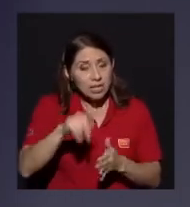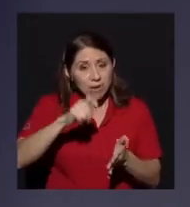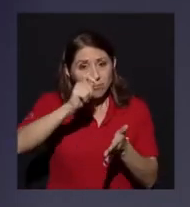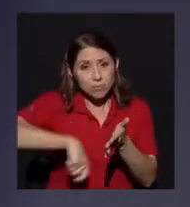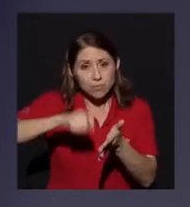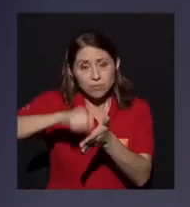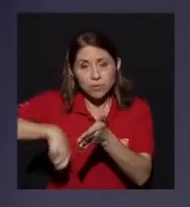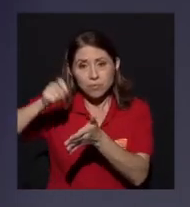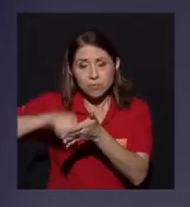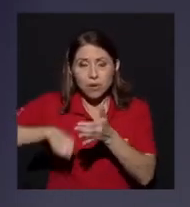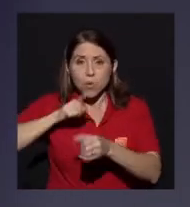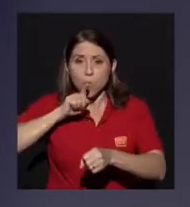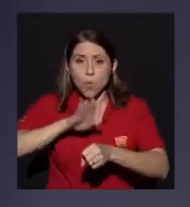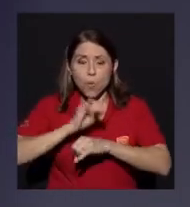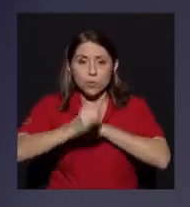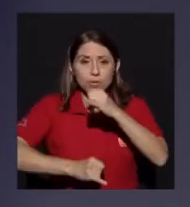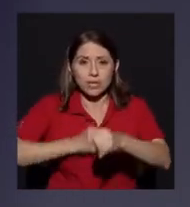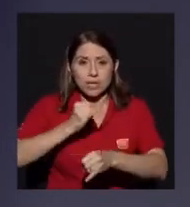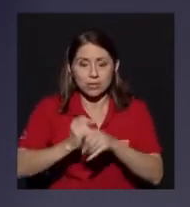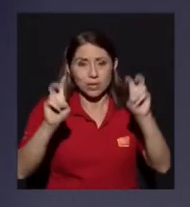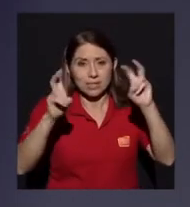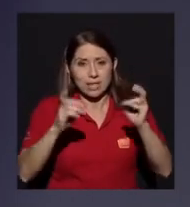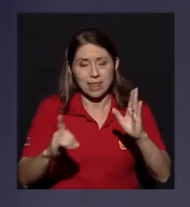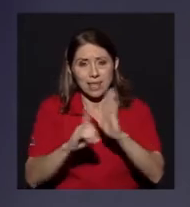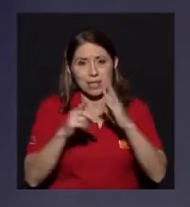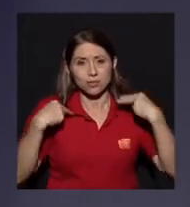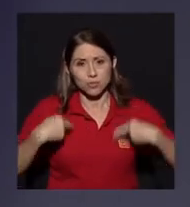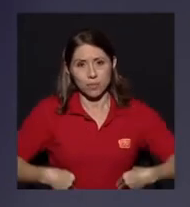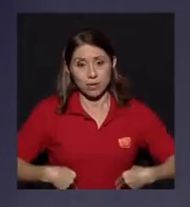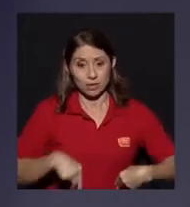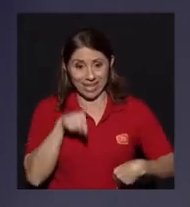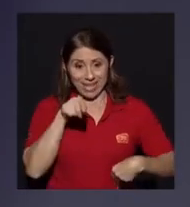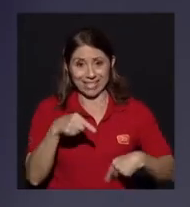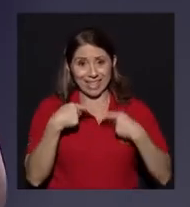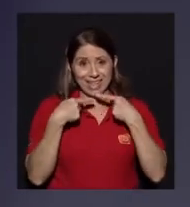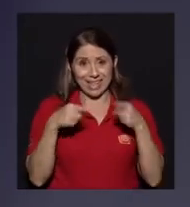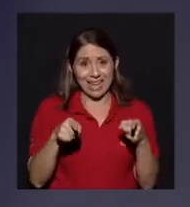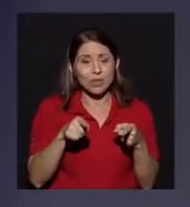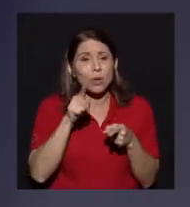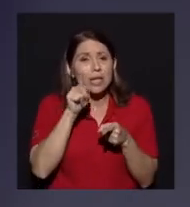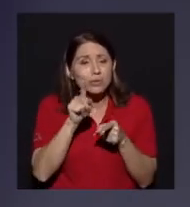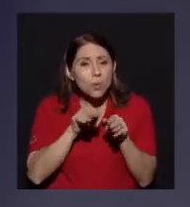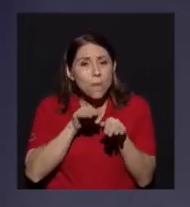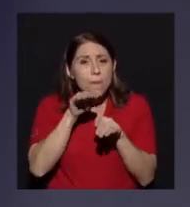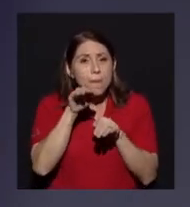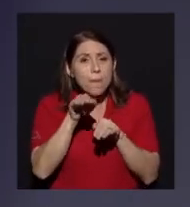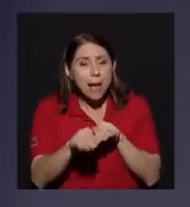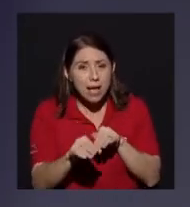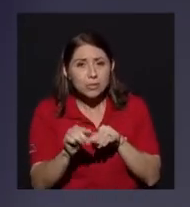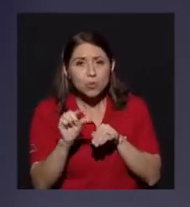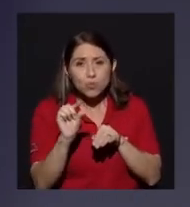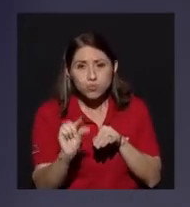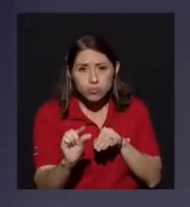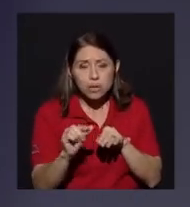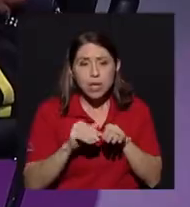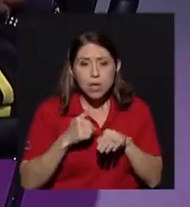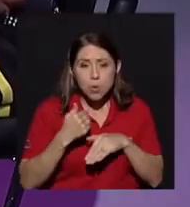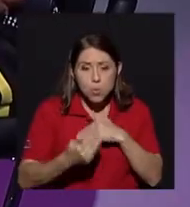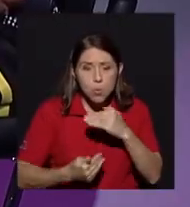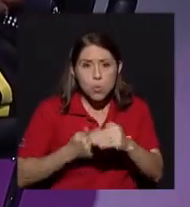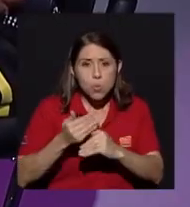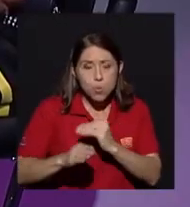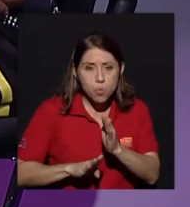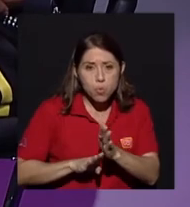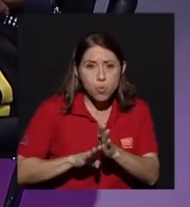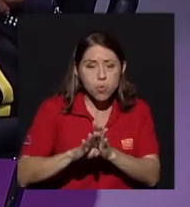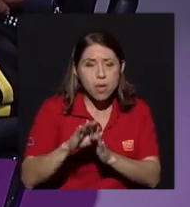internacionales en materia de derechos humanos este decreto es un pequeño paso en el avance para honrar